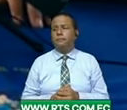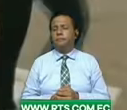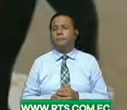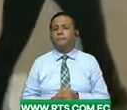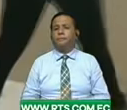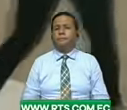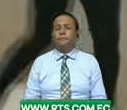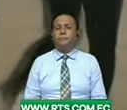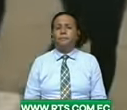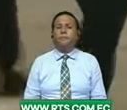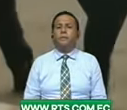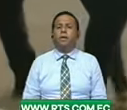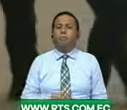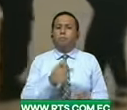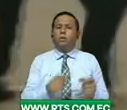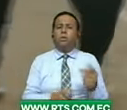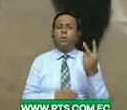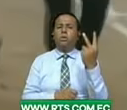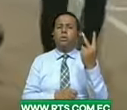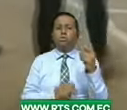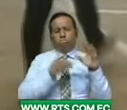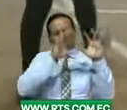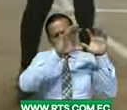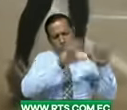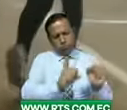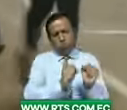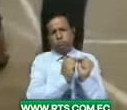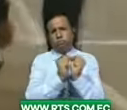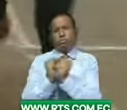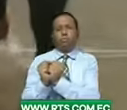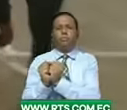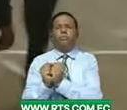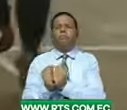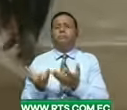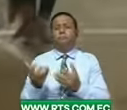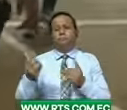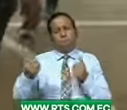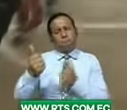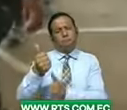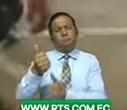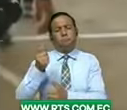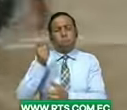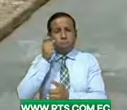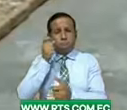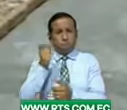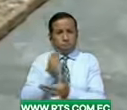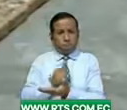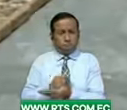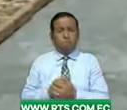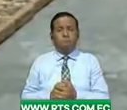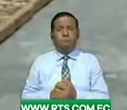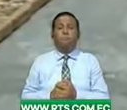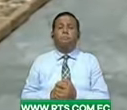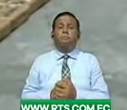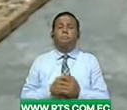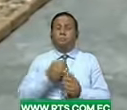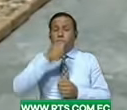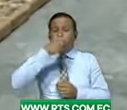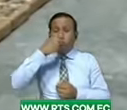Macas. 2 personas fueron detenidas en estos operativos y puestas a órdenes de las autoridades correspondientes, mientras que la